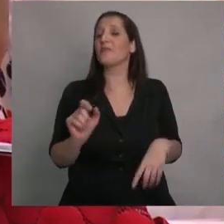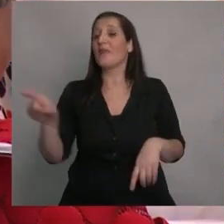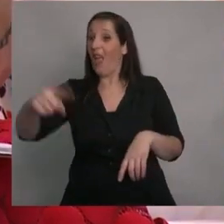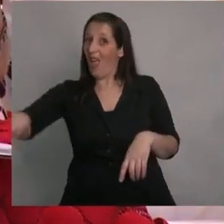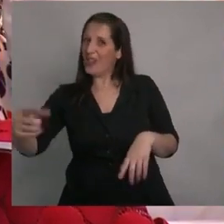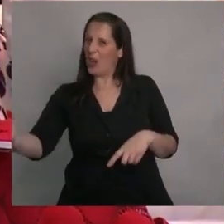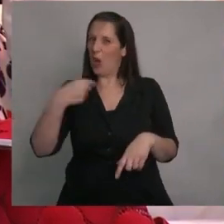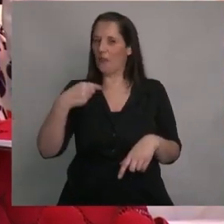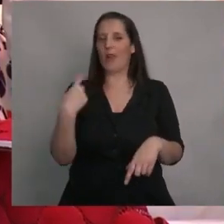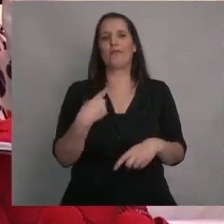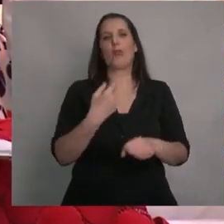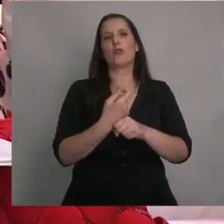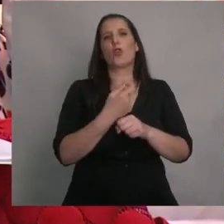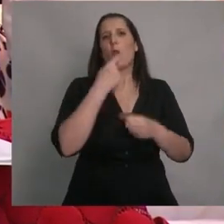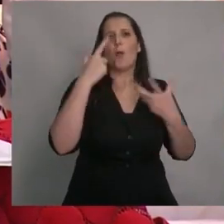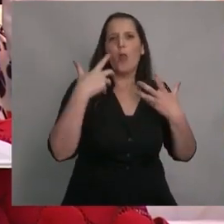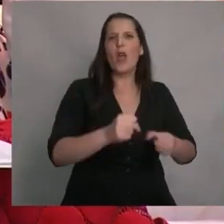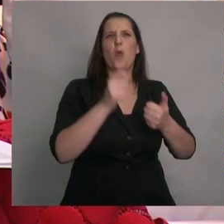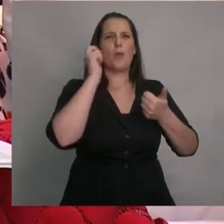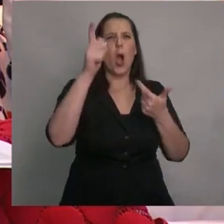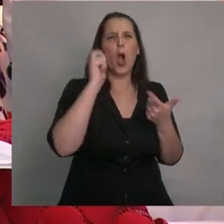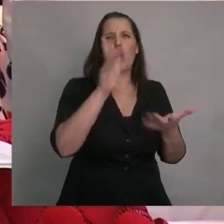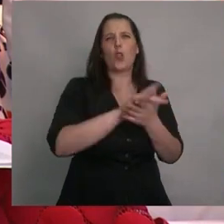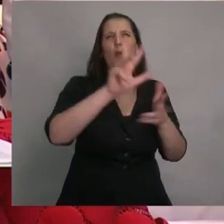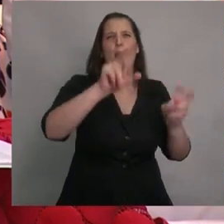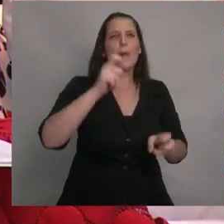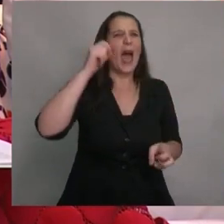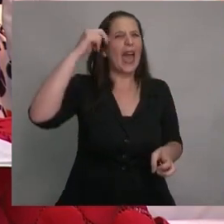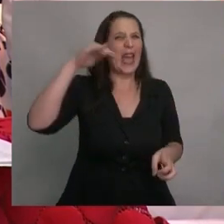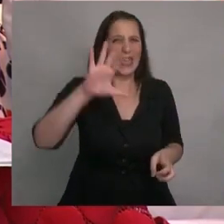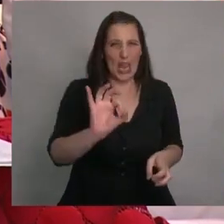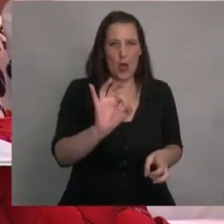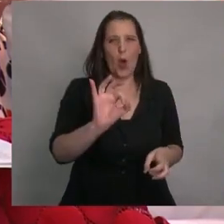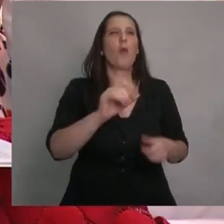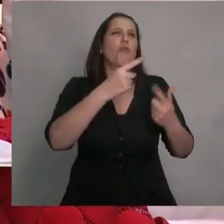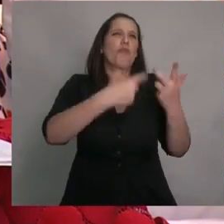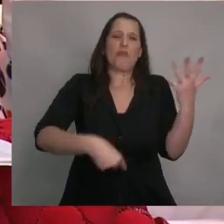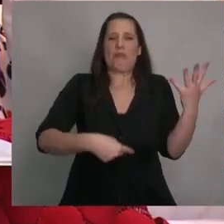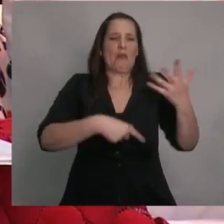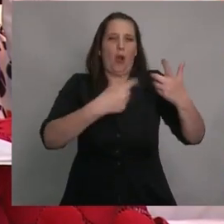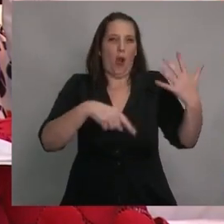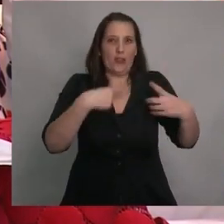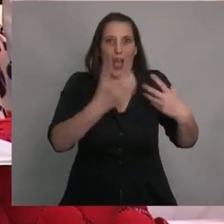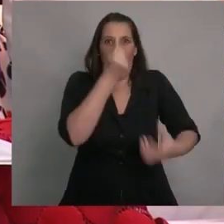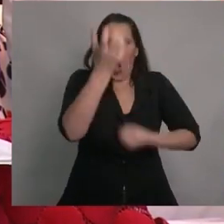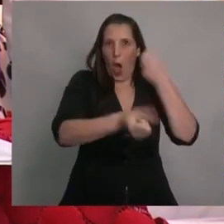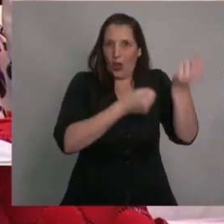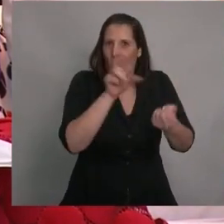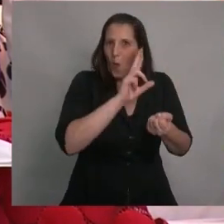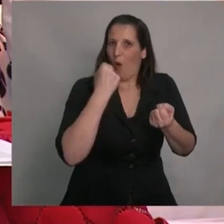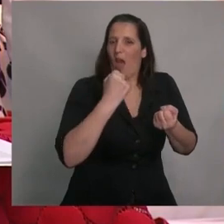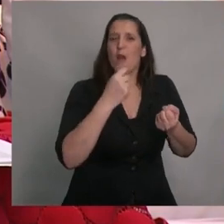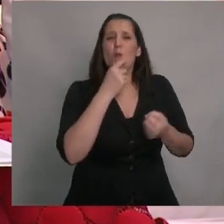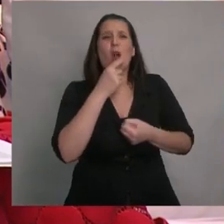conceptos, género, o sea, en Brasil hay proyectos para prohibir el uso de la palabra género en la escuela, por ejemplo. Son